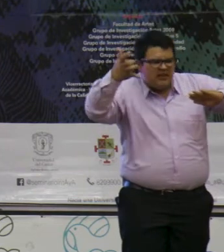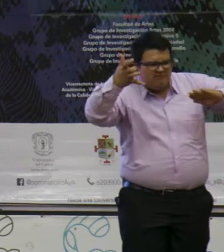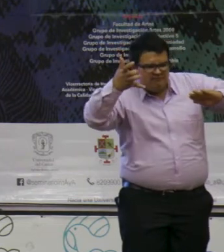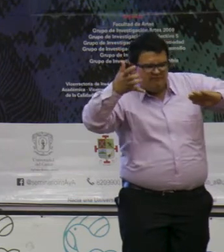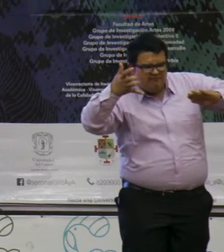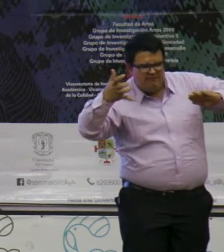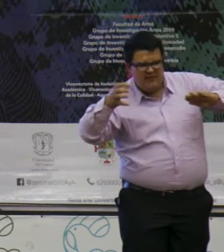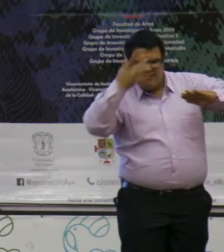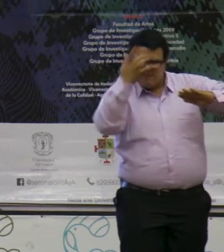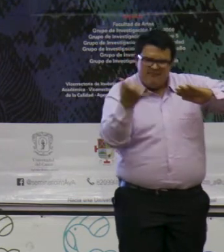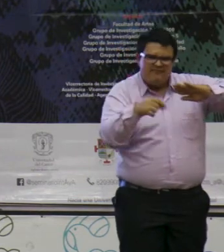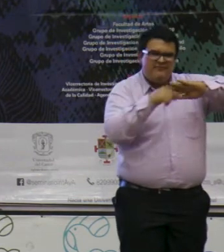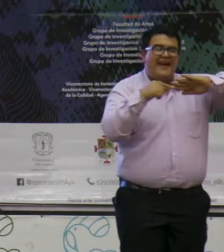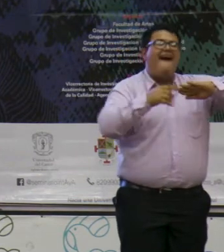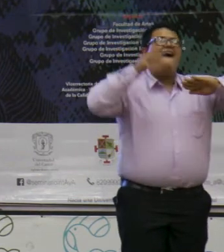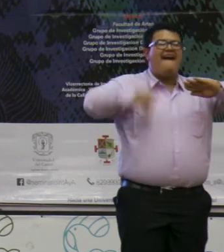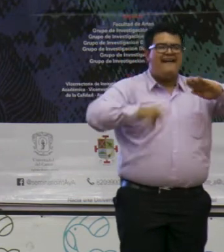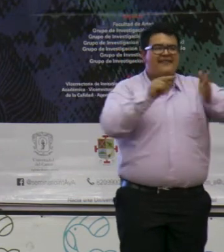útil de ilustración es la